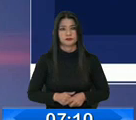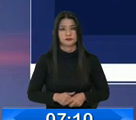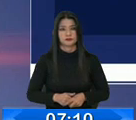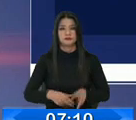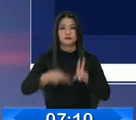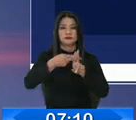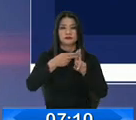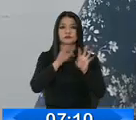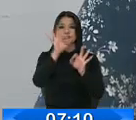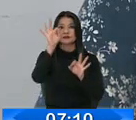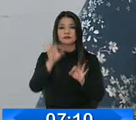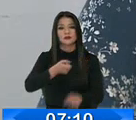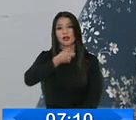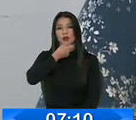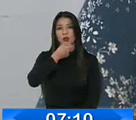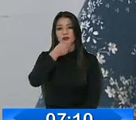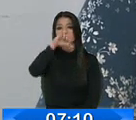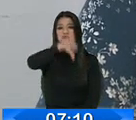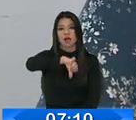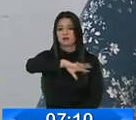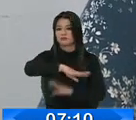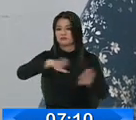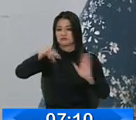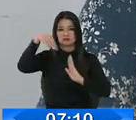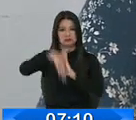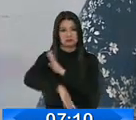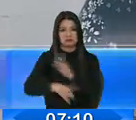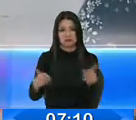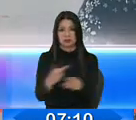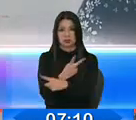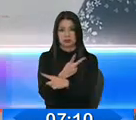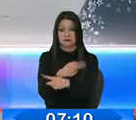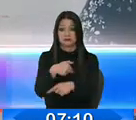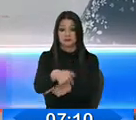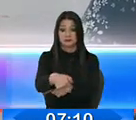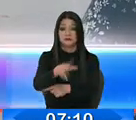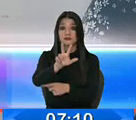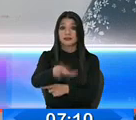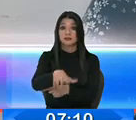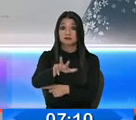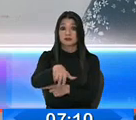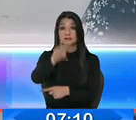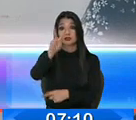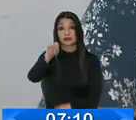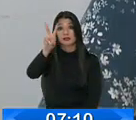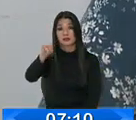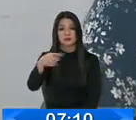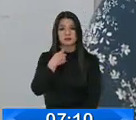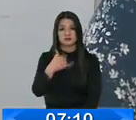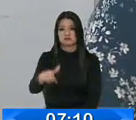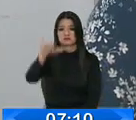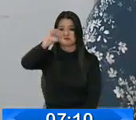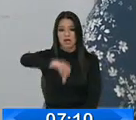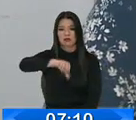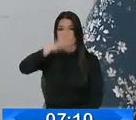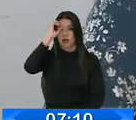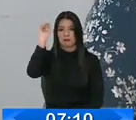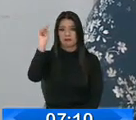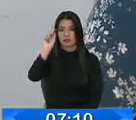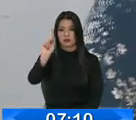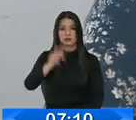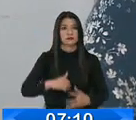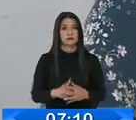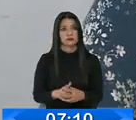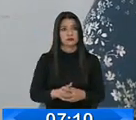o muy malo. Cierra un trimestre conflictivo. Durante el resto del año difícilmente puede haber